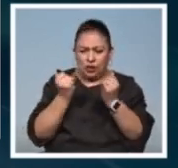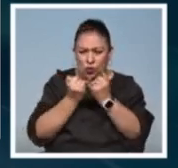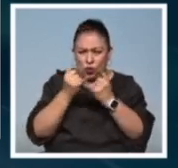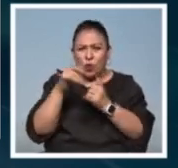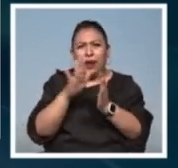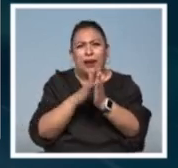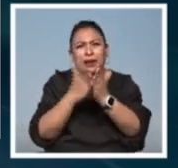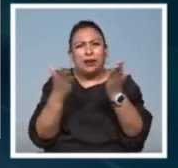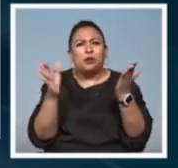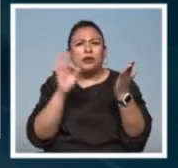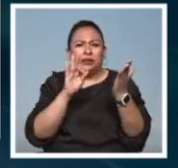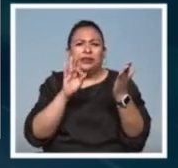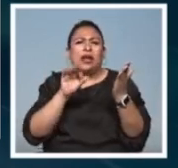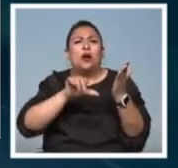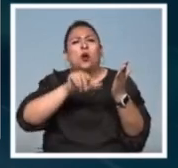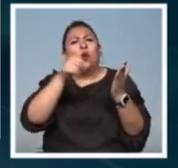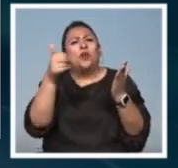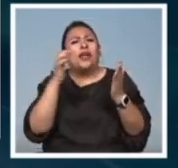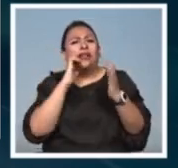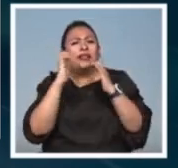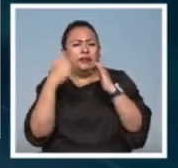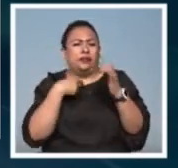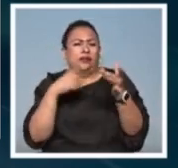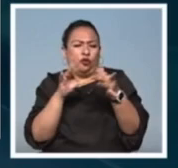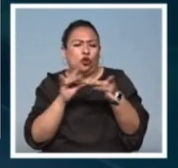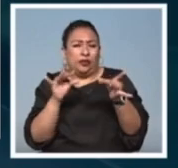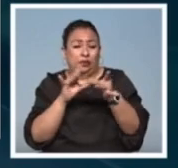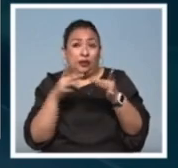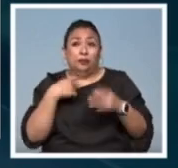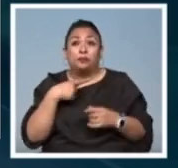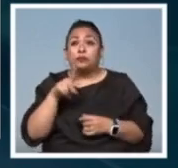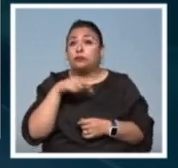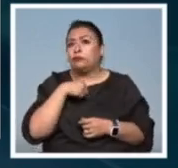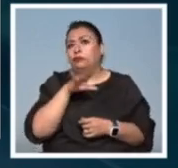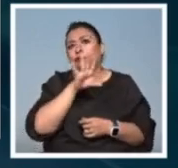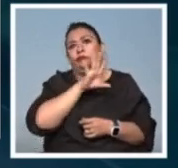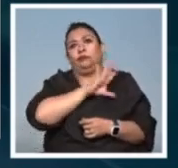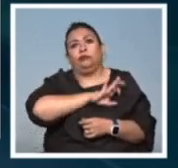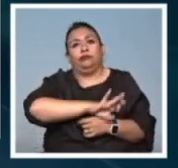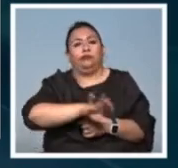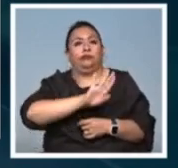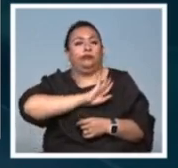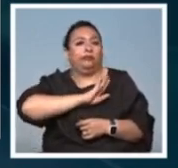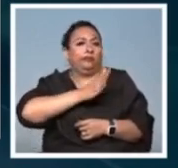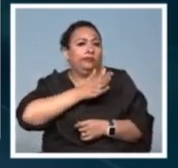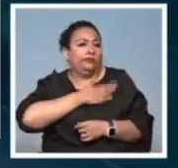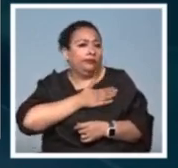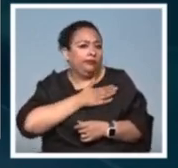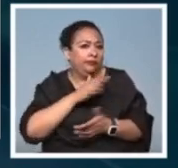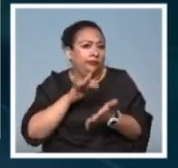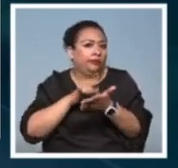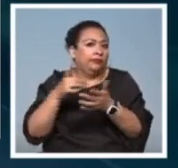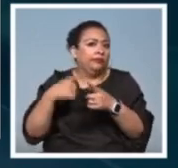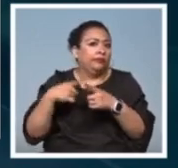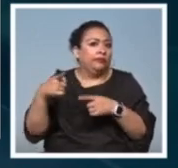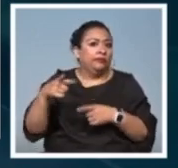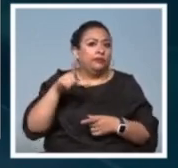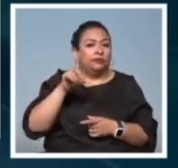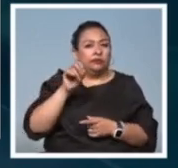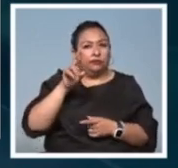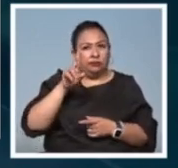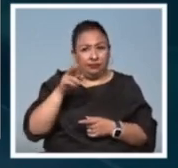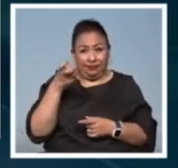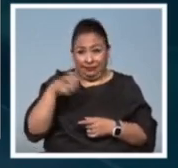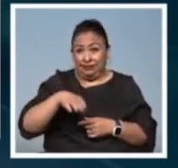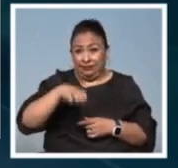y quizás lo comenté en otras entrevistas, pero me enamoré del español gracias a Lorca, que a